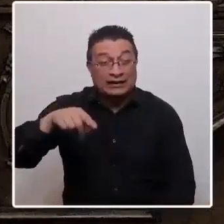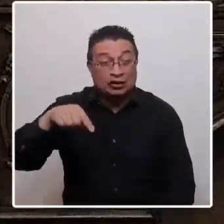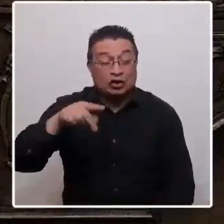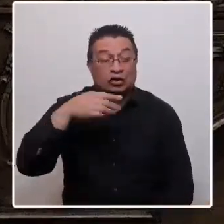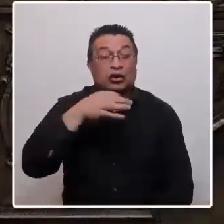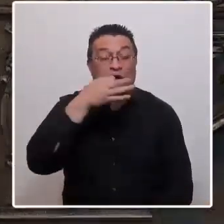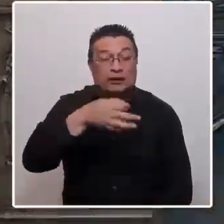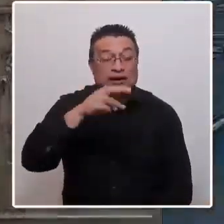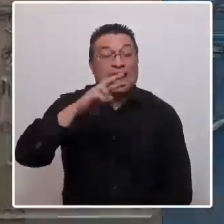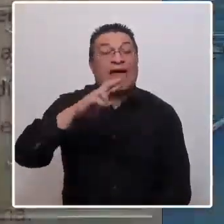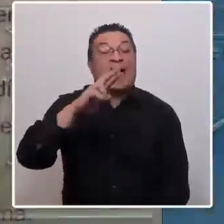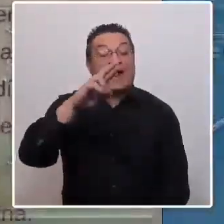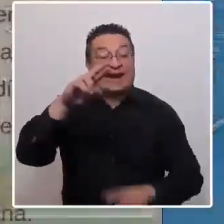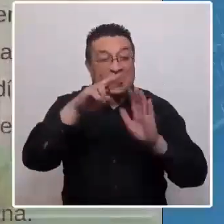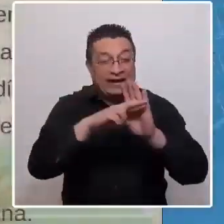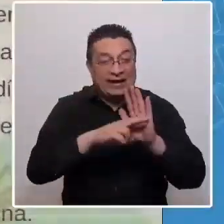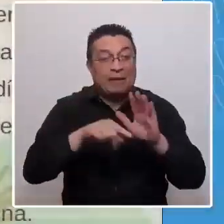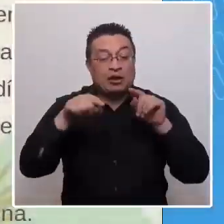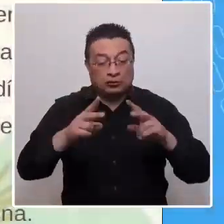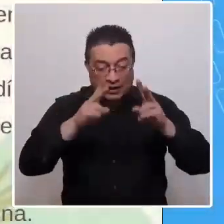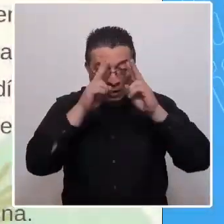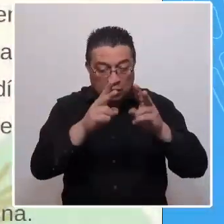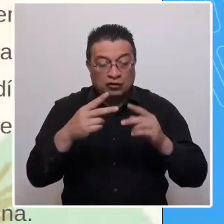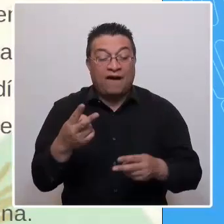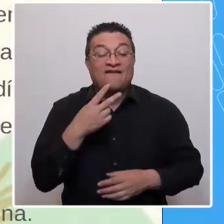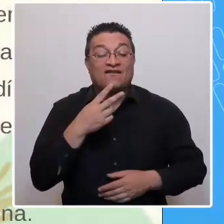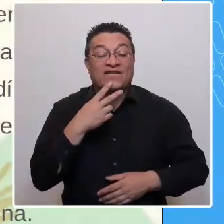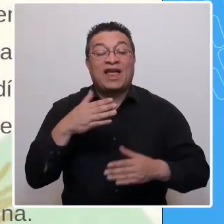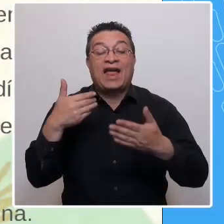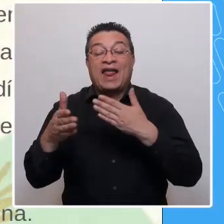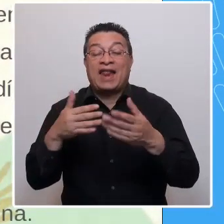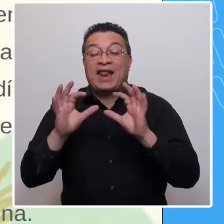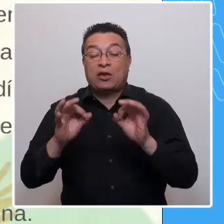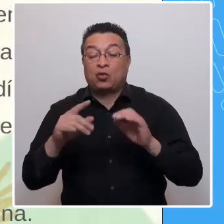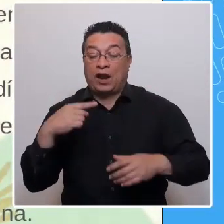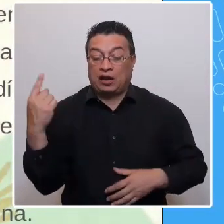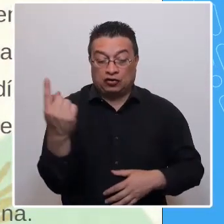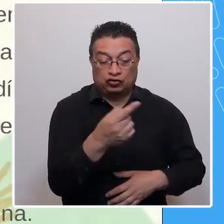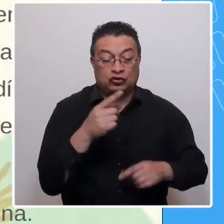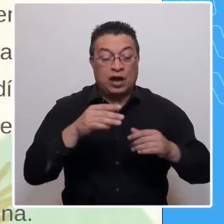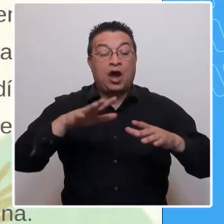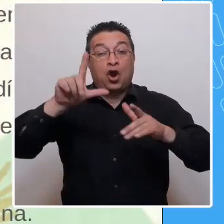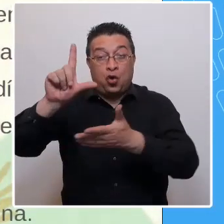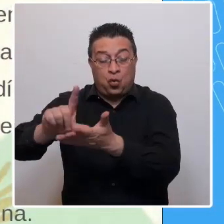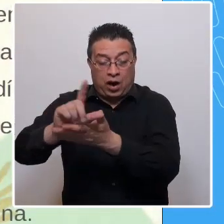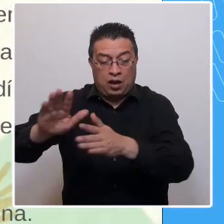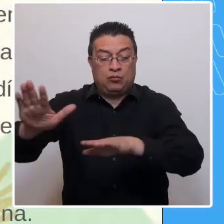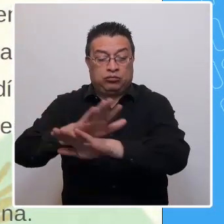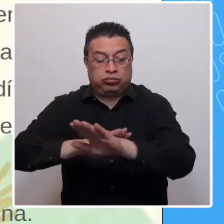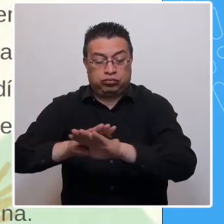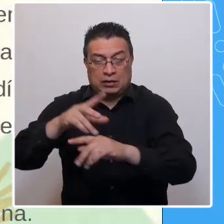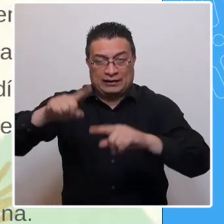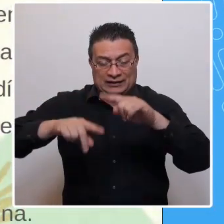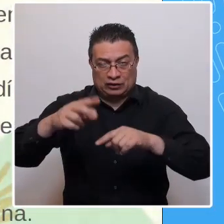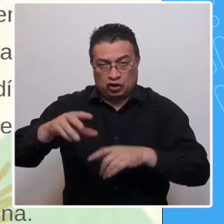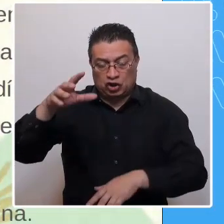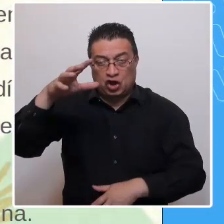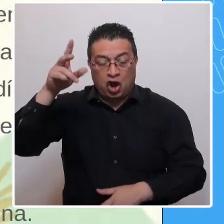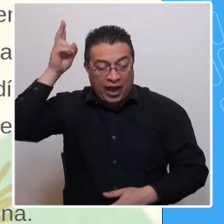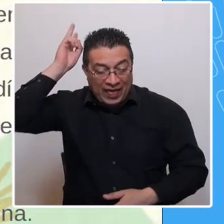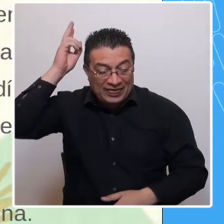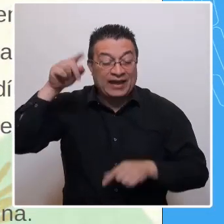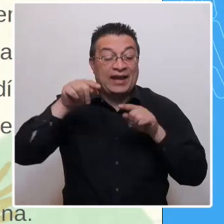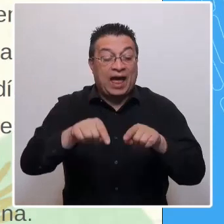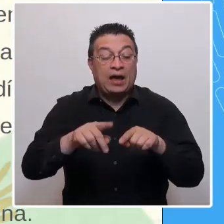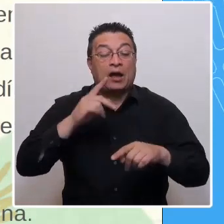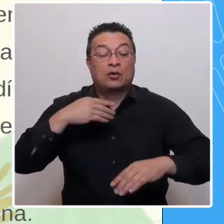de ordenamientos territoriales en relación al respeto de los bienes naturales comunes y sus ciclos naturales, áreas protegidas y territorios indígenas, territorialidad, principio